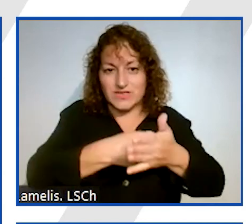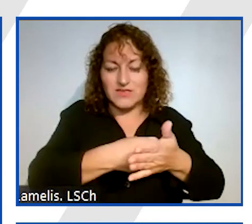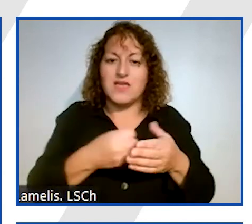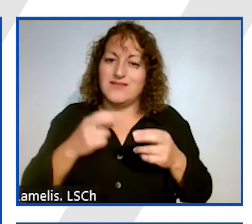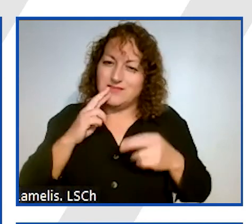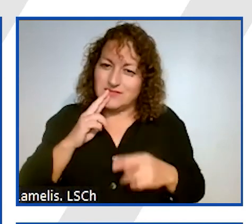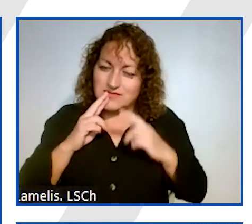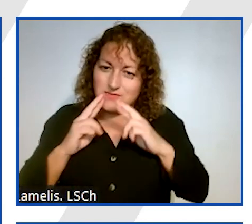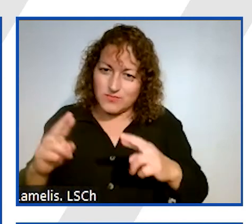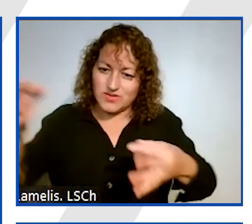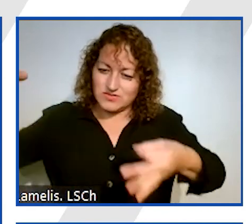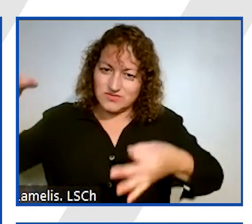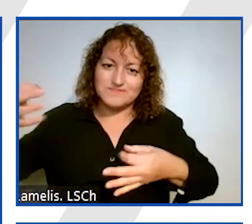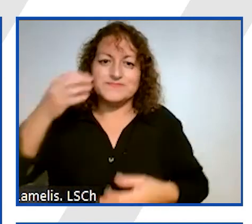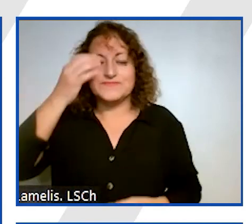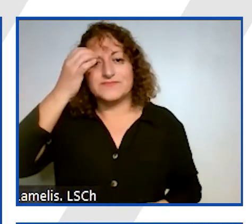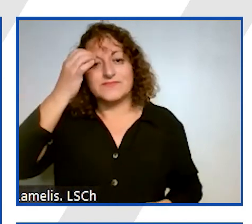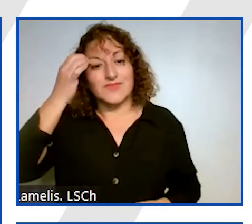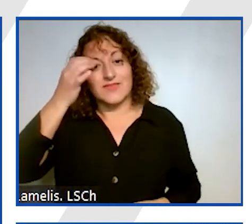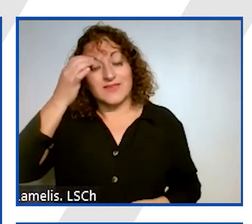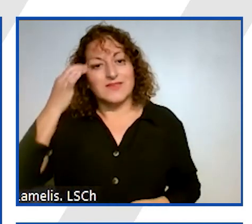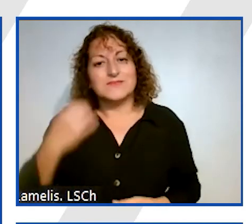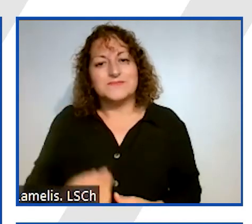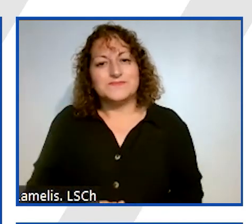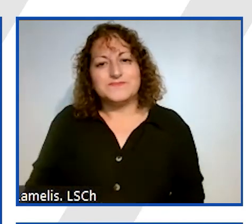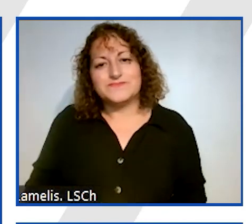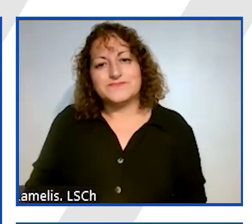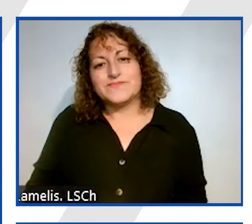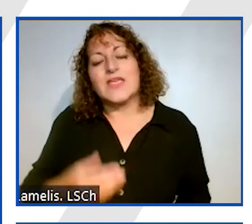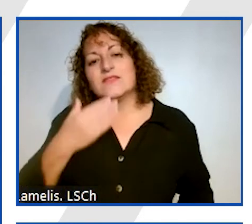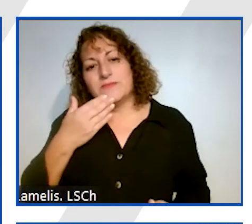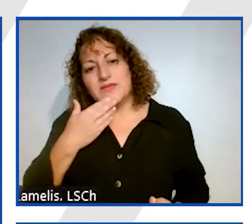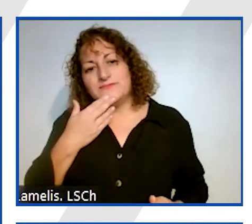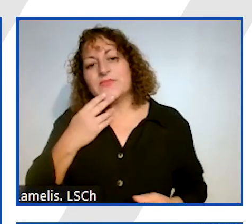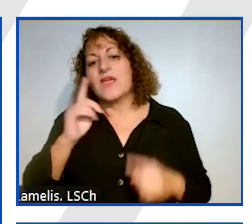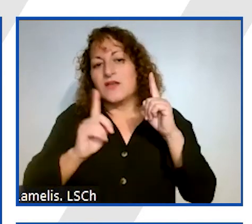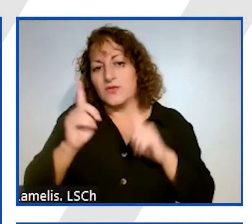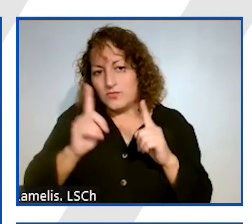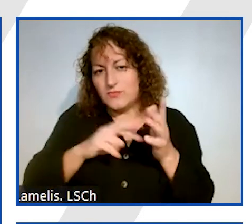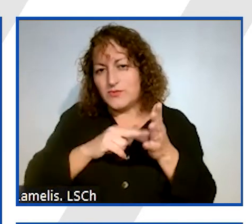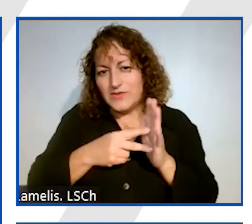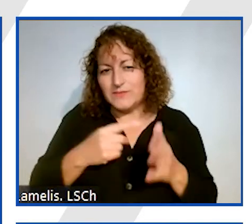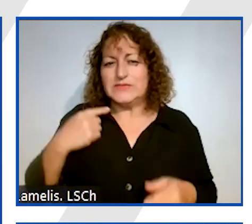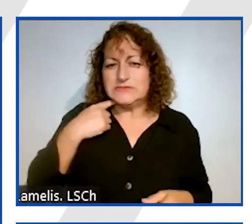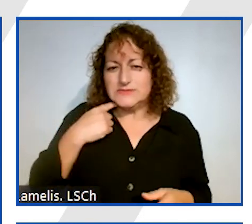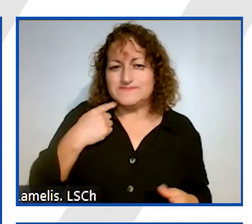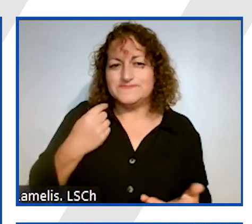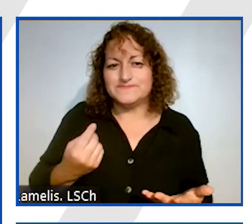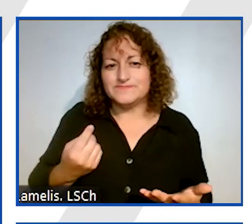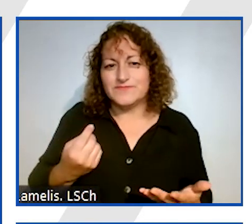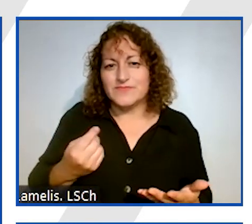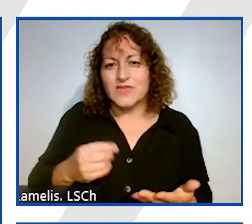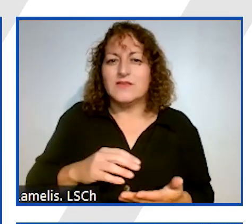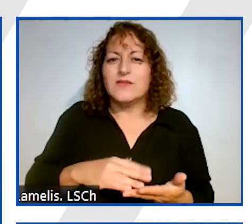esto hay necesidades y amenazas que tenemos que enfrentar, como por ejemplo mejorar la capacidad de reconocer